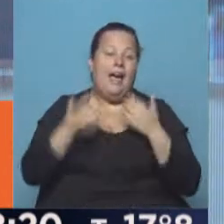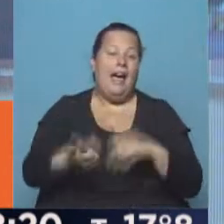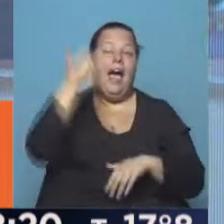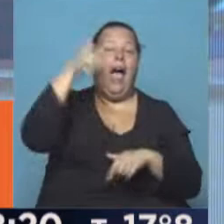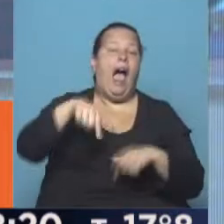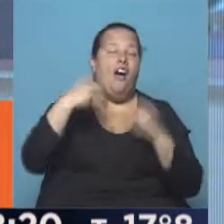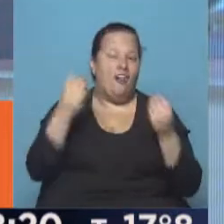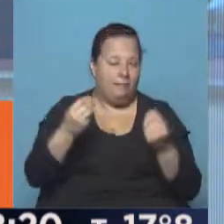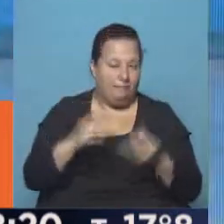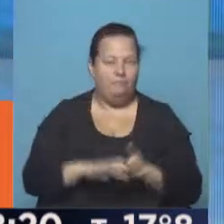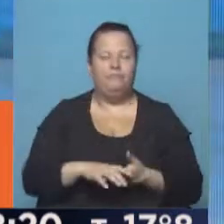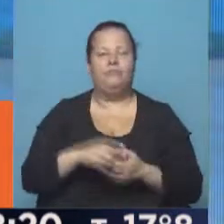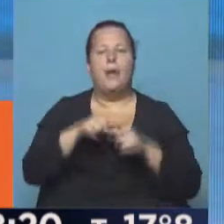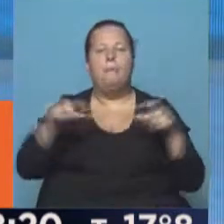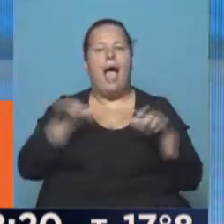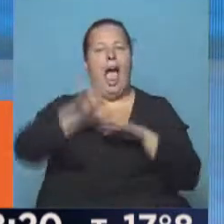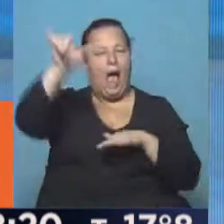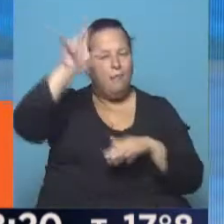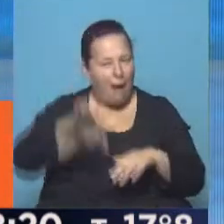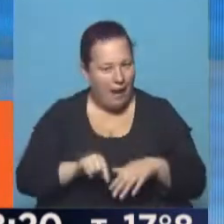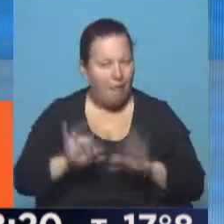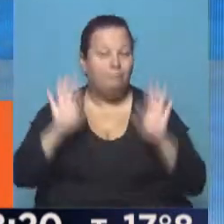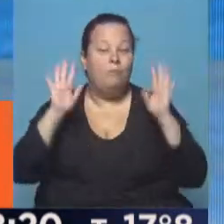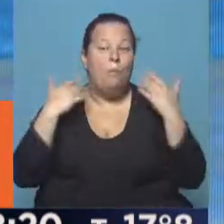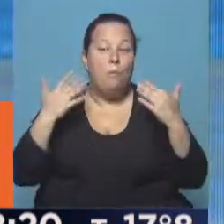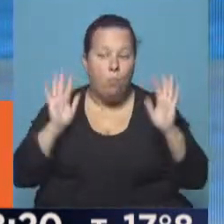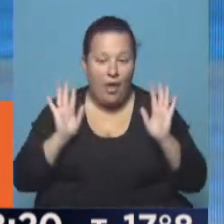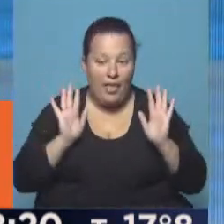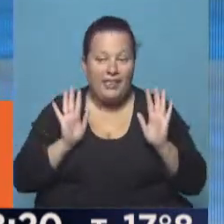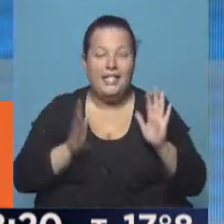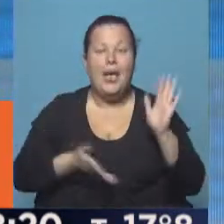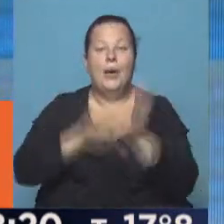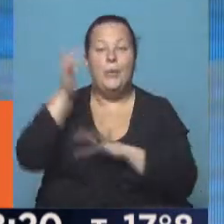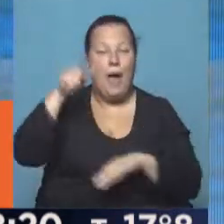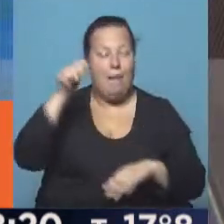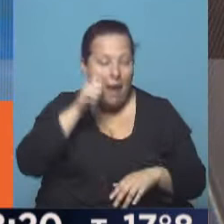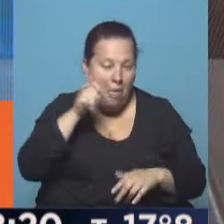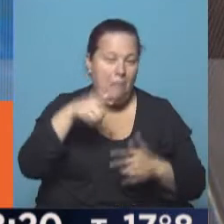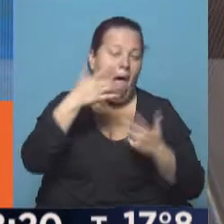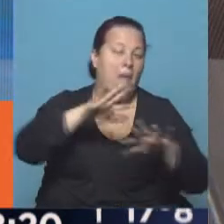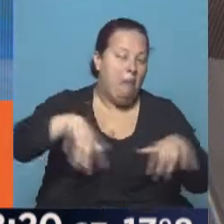ver esta vez es en el pasaje en avión. Es probable que irse a estos destinos